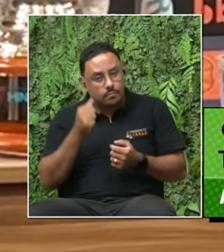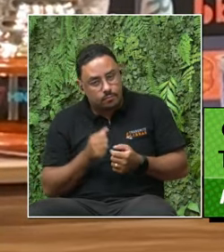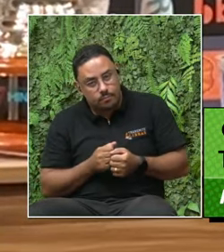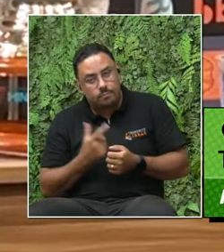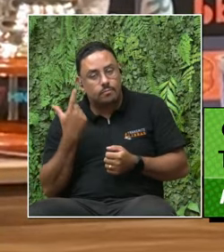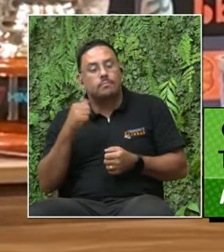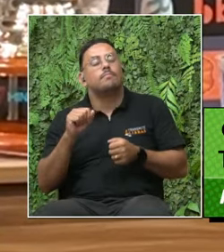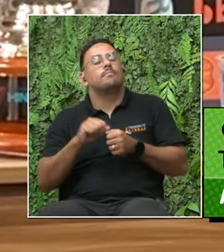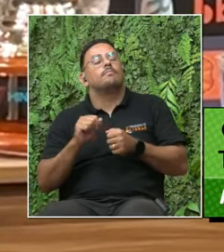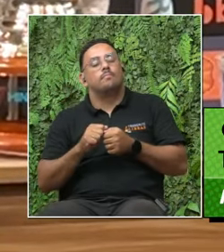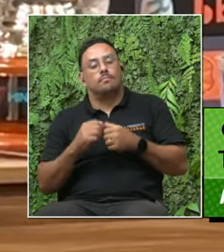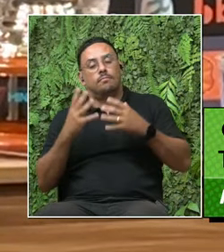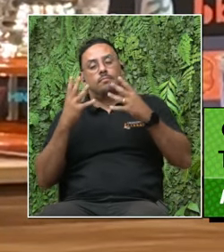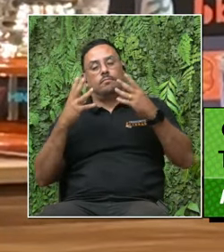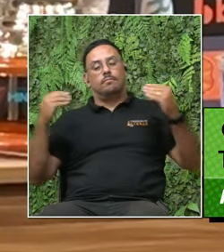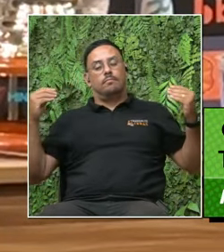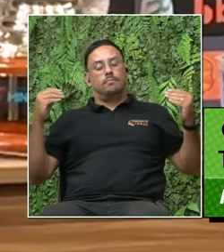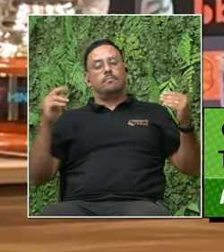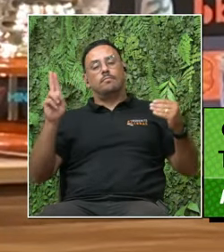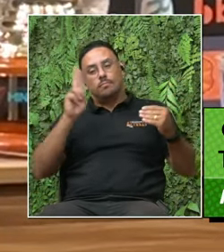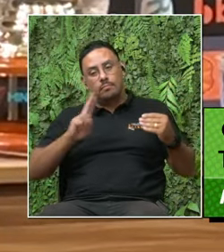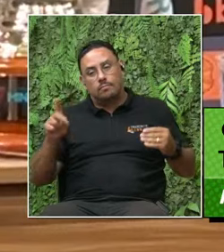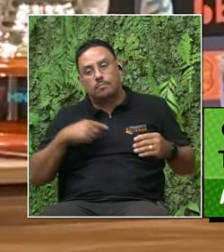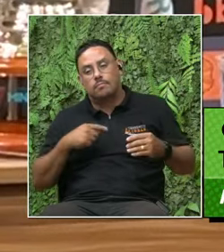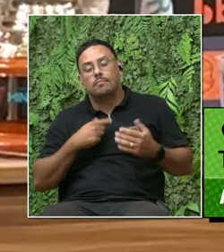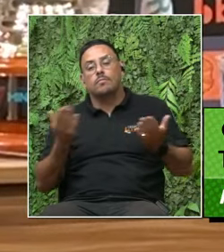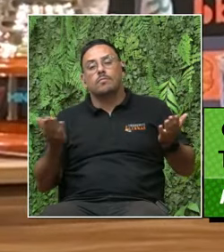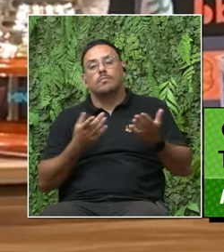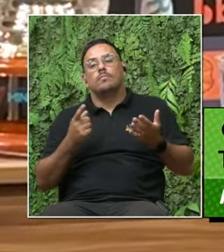haya tranquilamente funcion